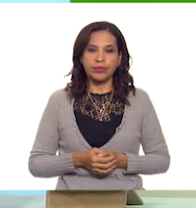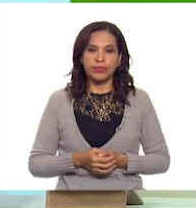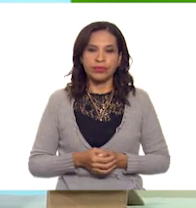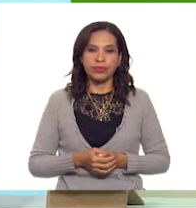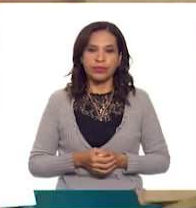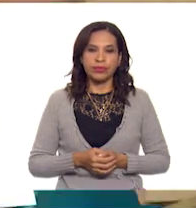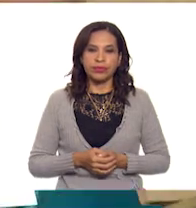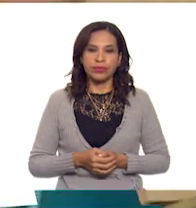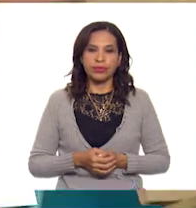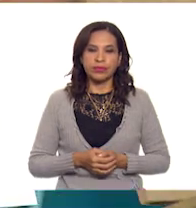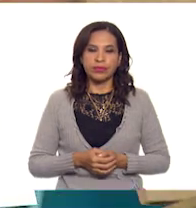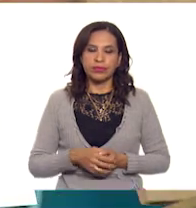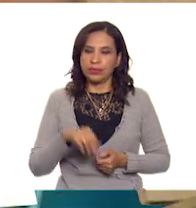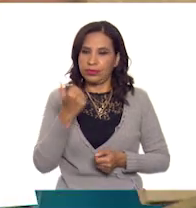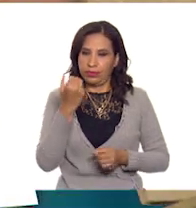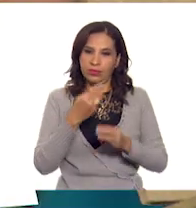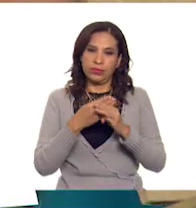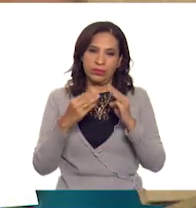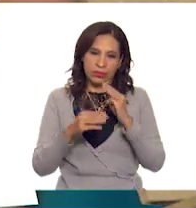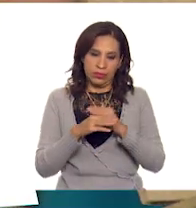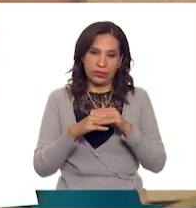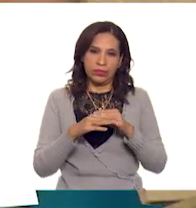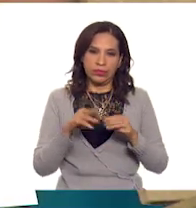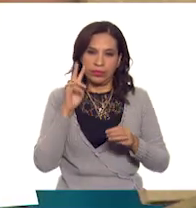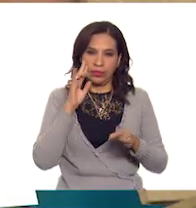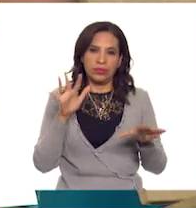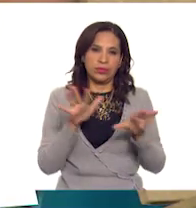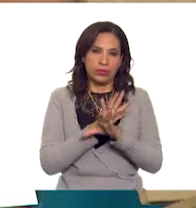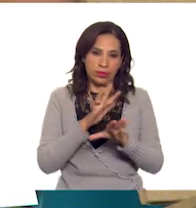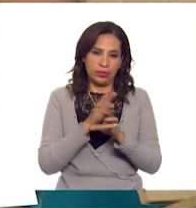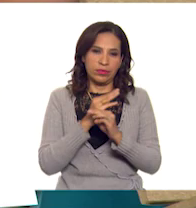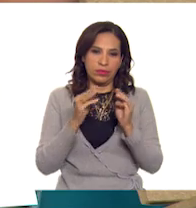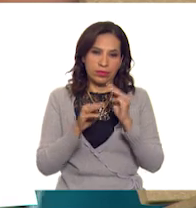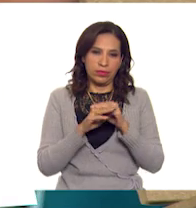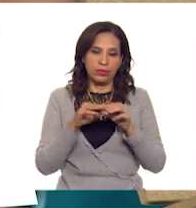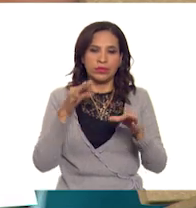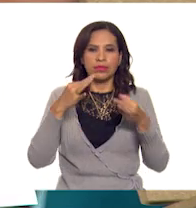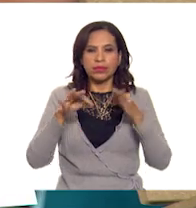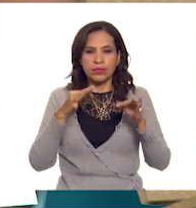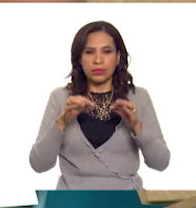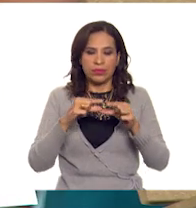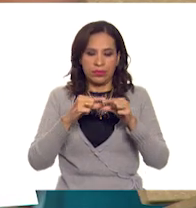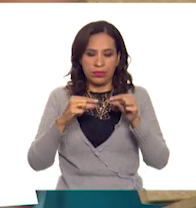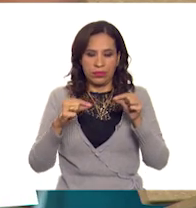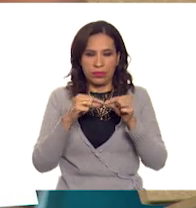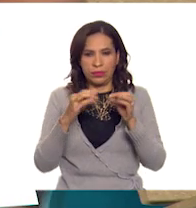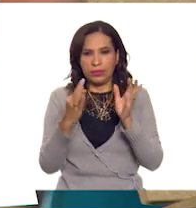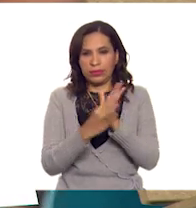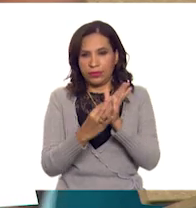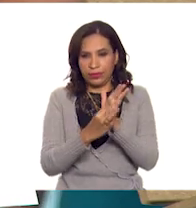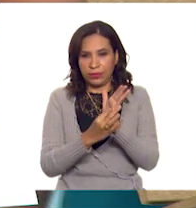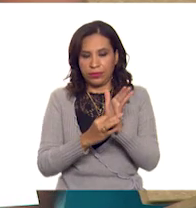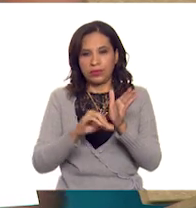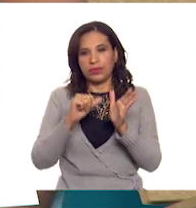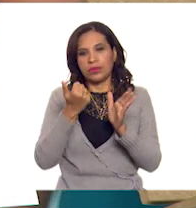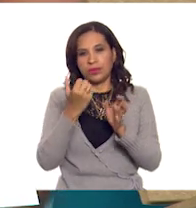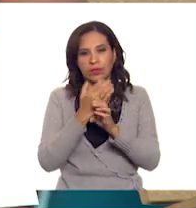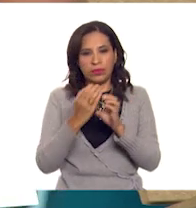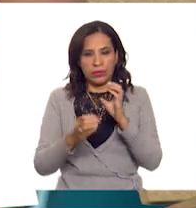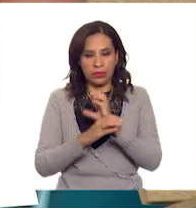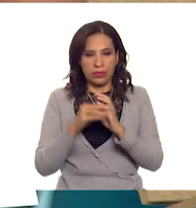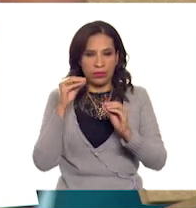Uh-huh. Ya viste, ya hay de otros materiales. Claro, ya vi que cambió el material de plástico con punta metálica, otros